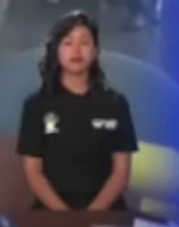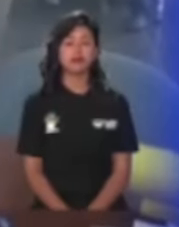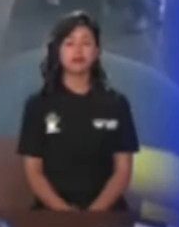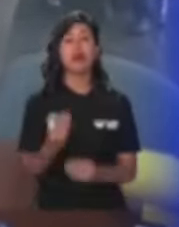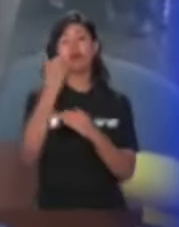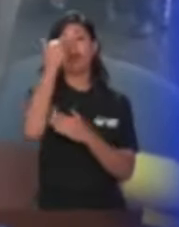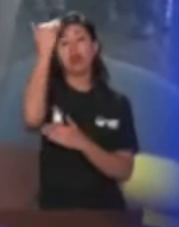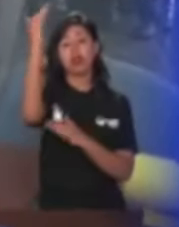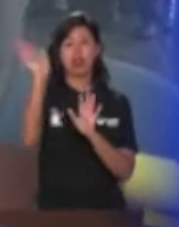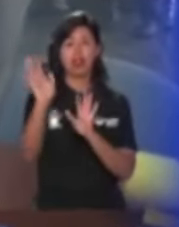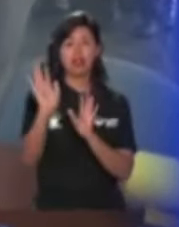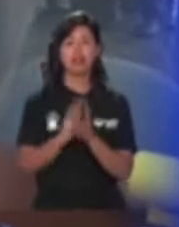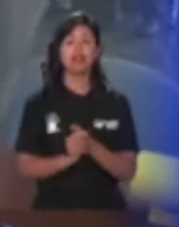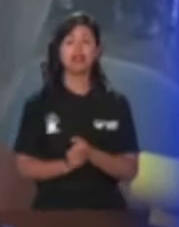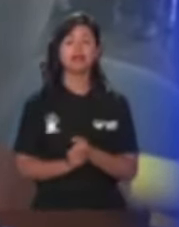Buenos días.